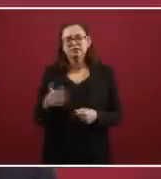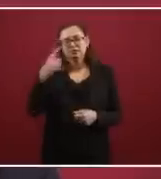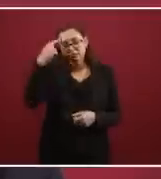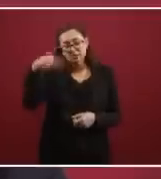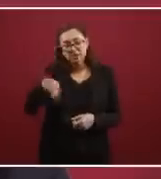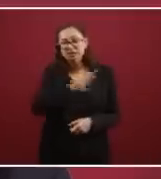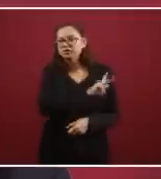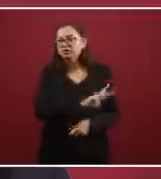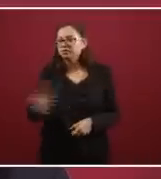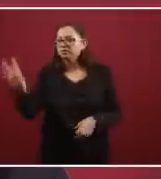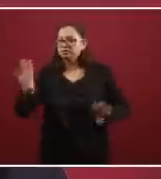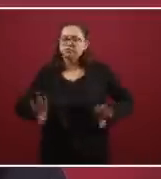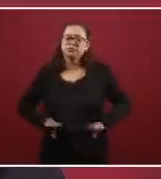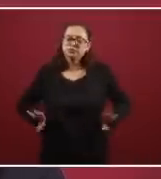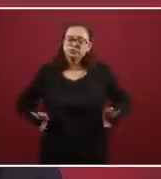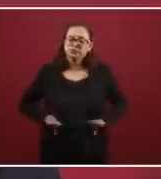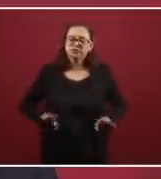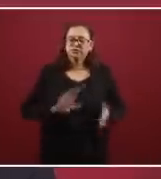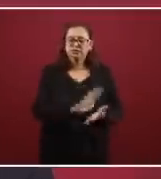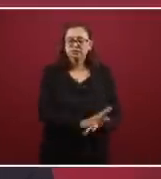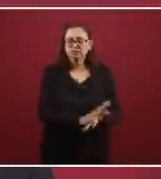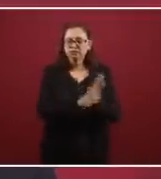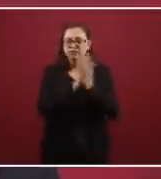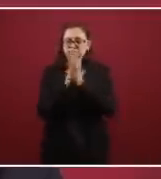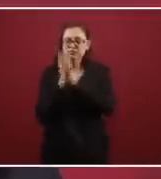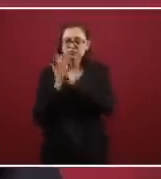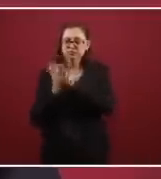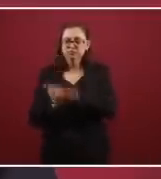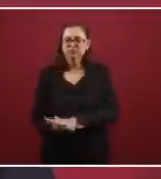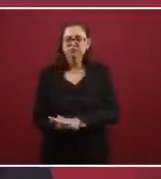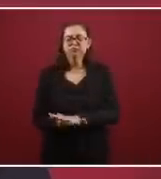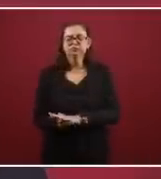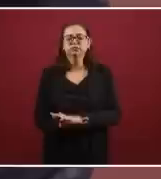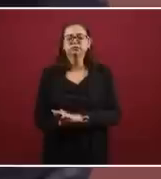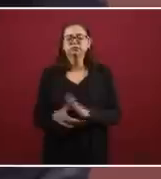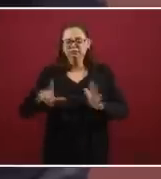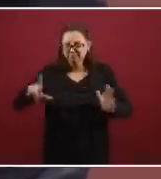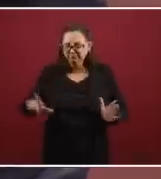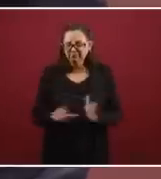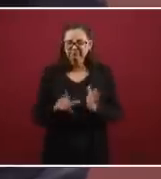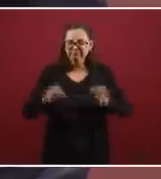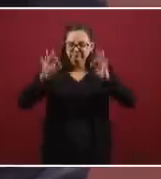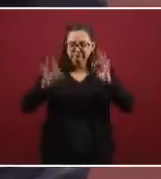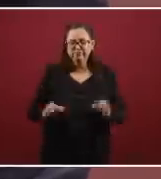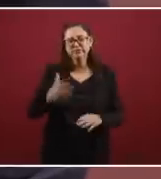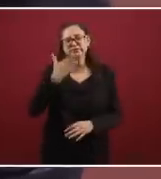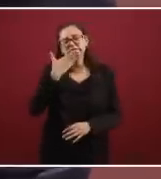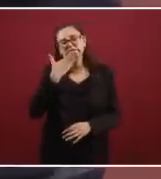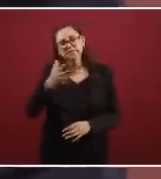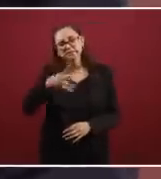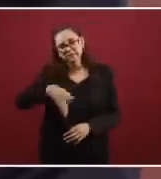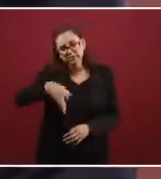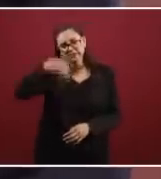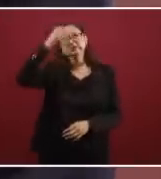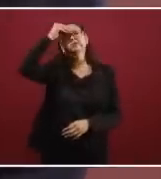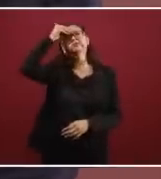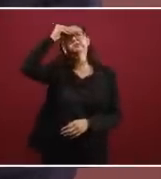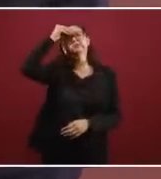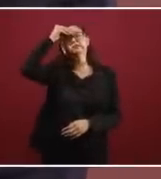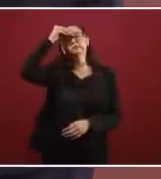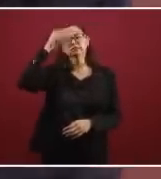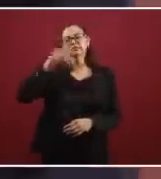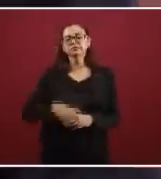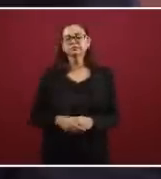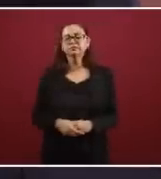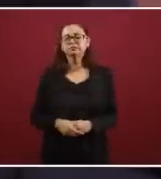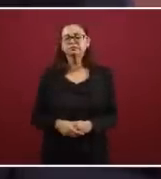cambiemos, a que se recojan las buenas lecciones de